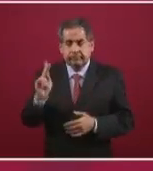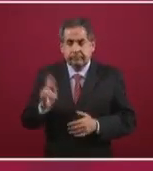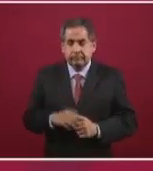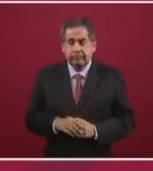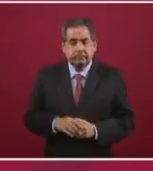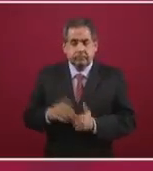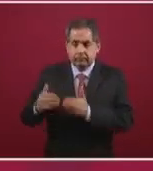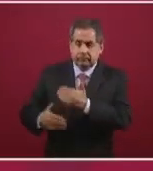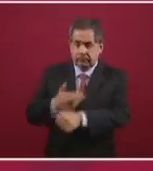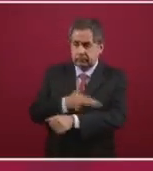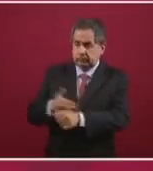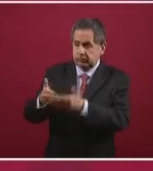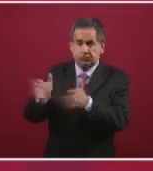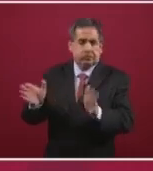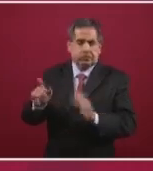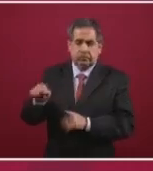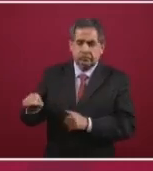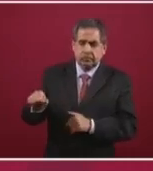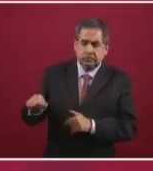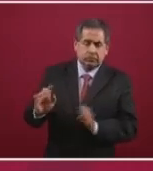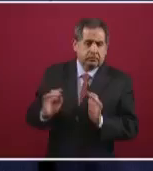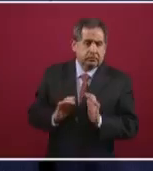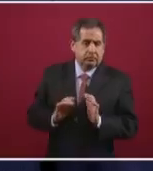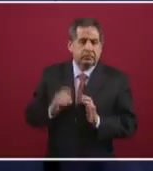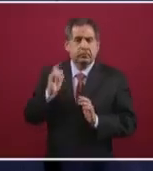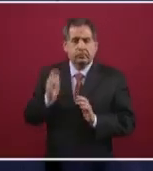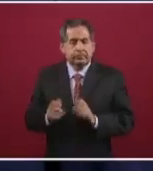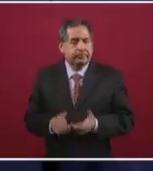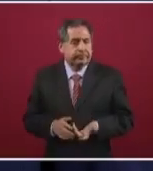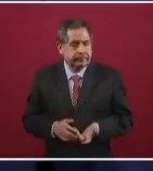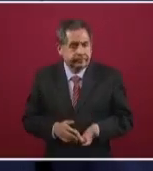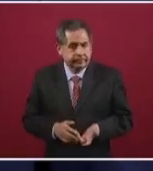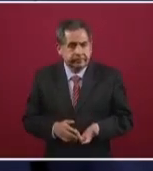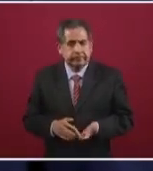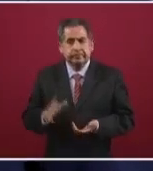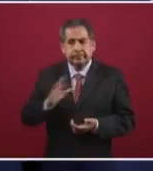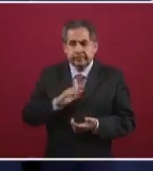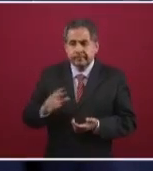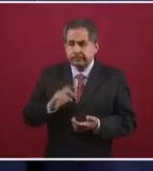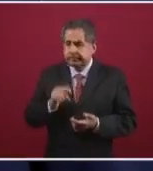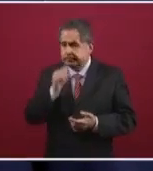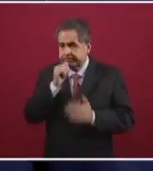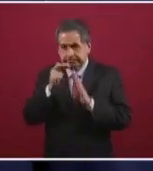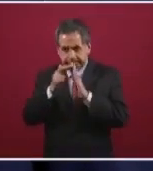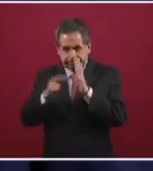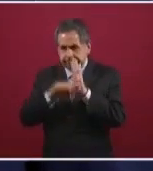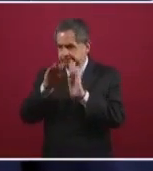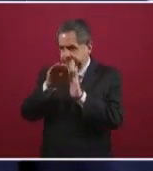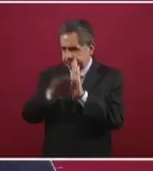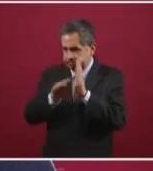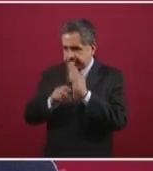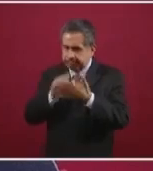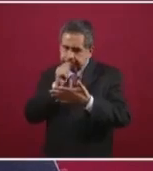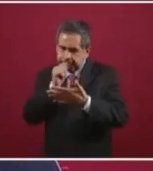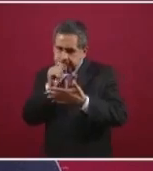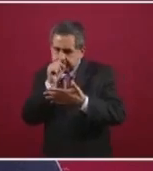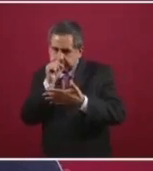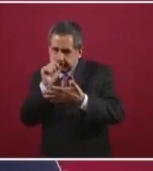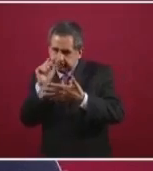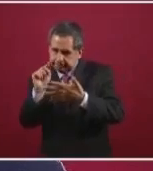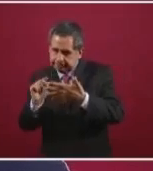el proceso está abierto, o sea, hay términos legales